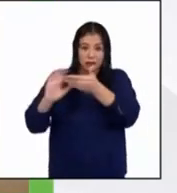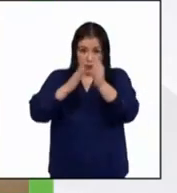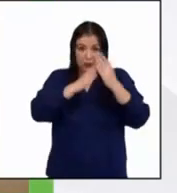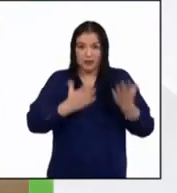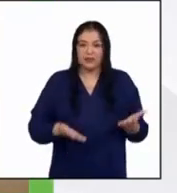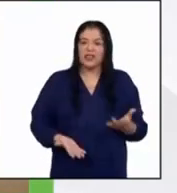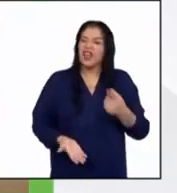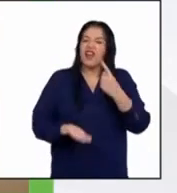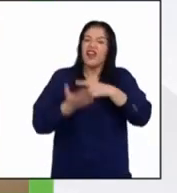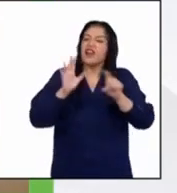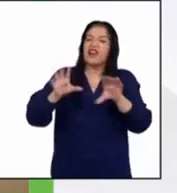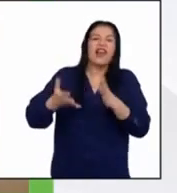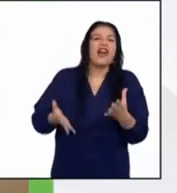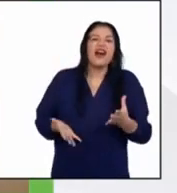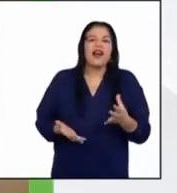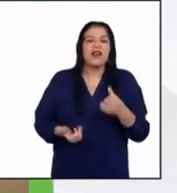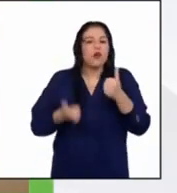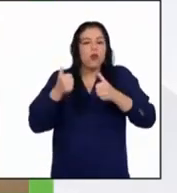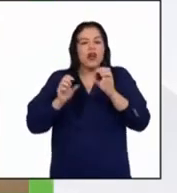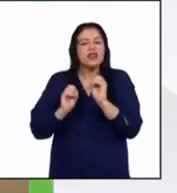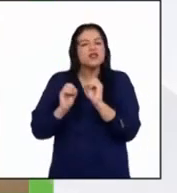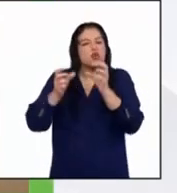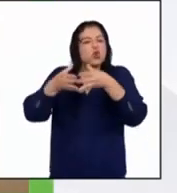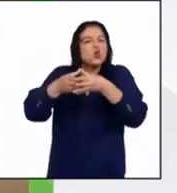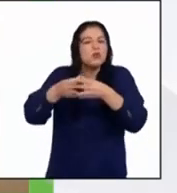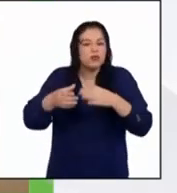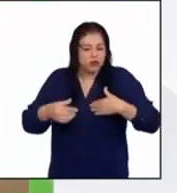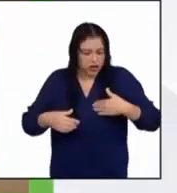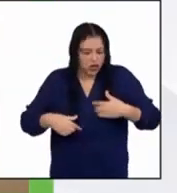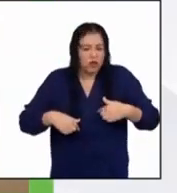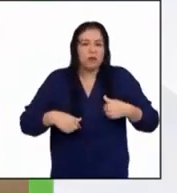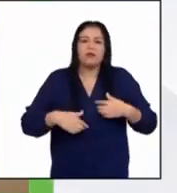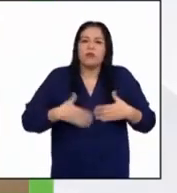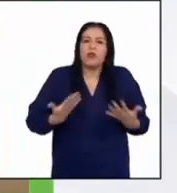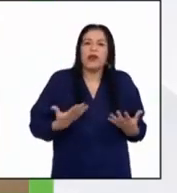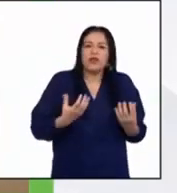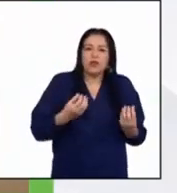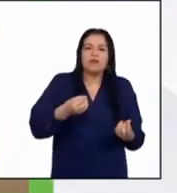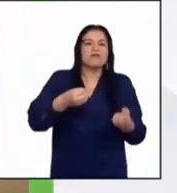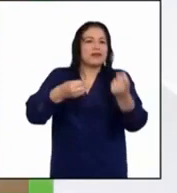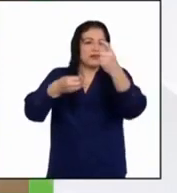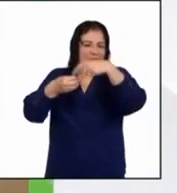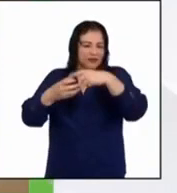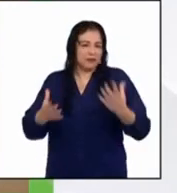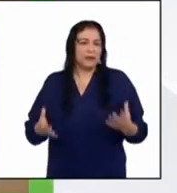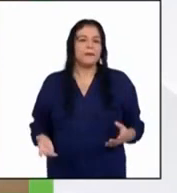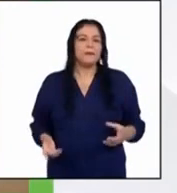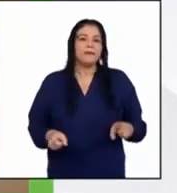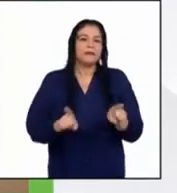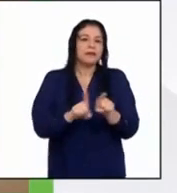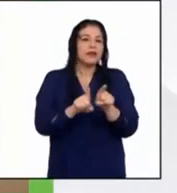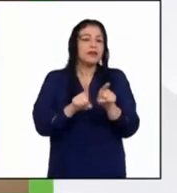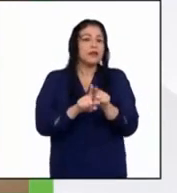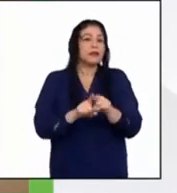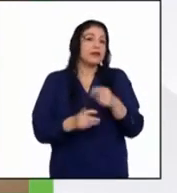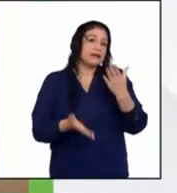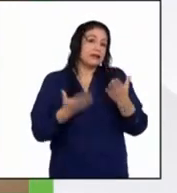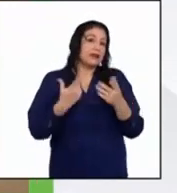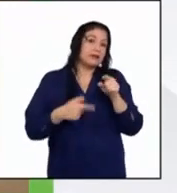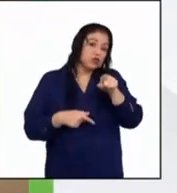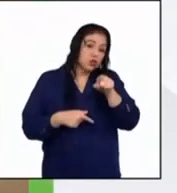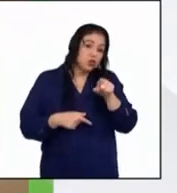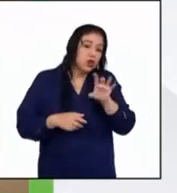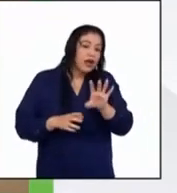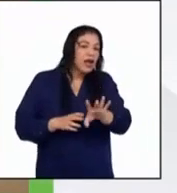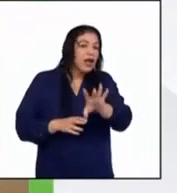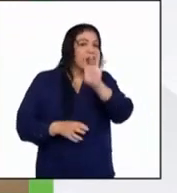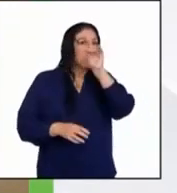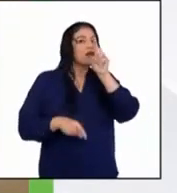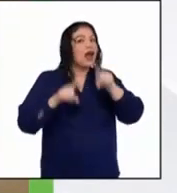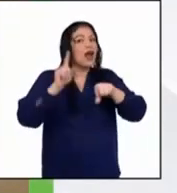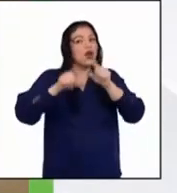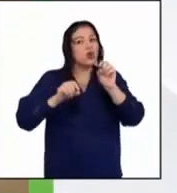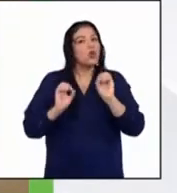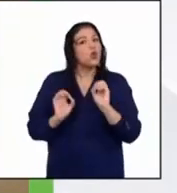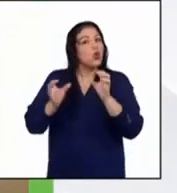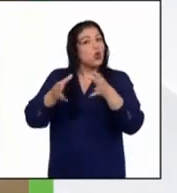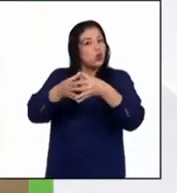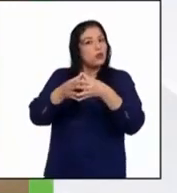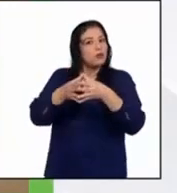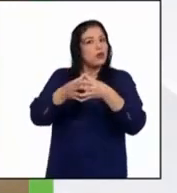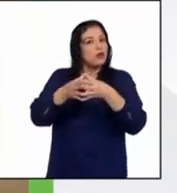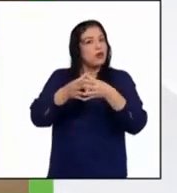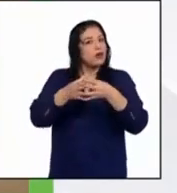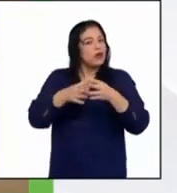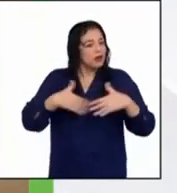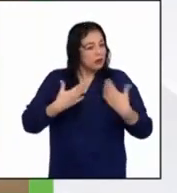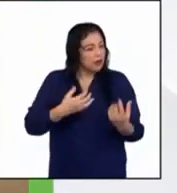existe y dónde puedes participar. Igualmente, si es que tú identificas que hay un espacio